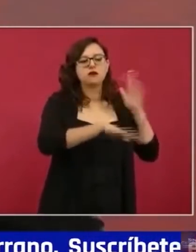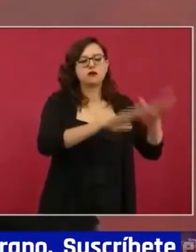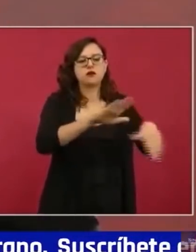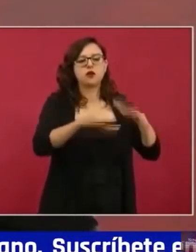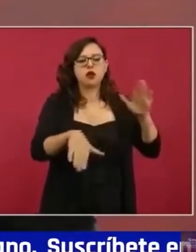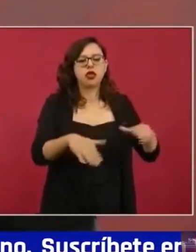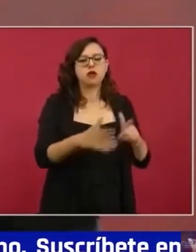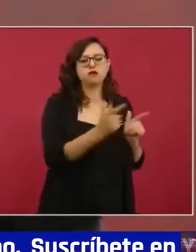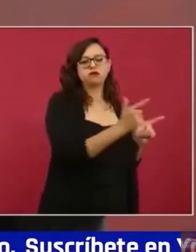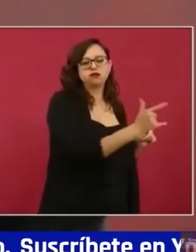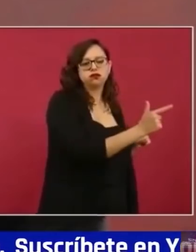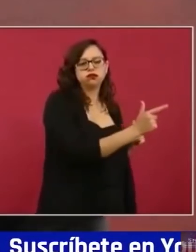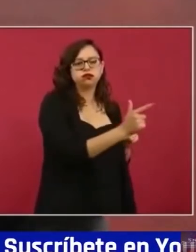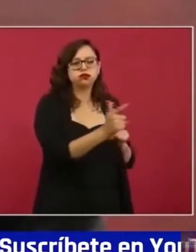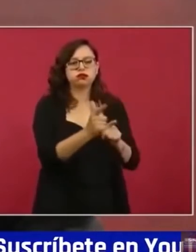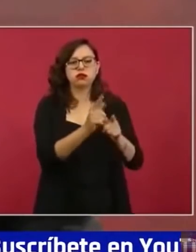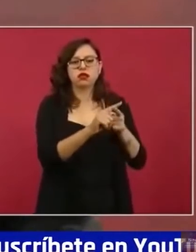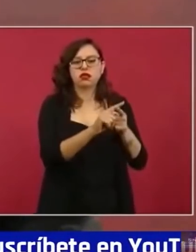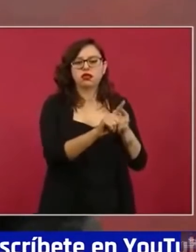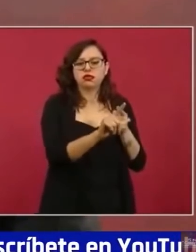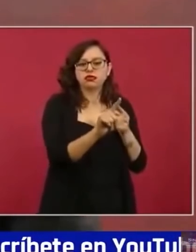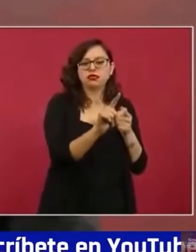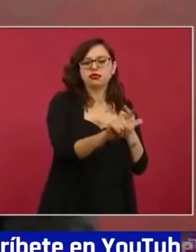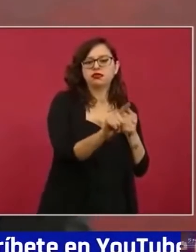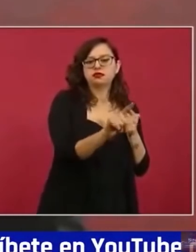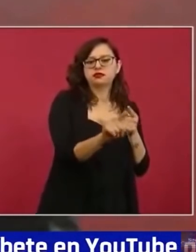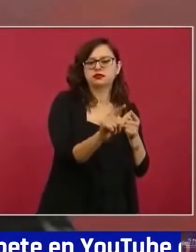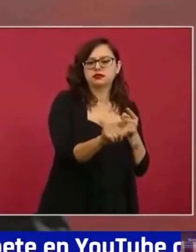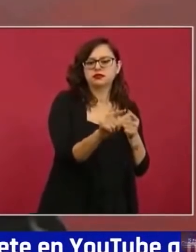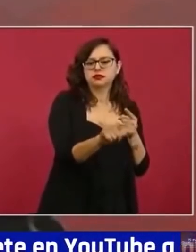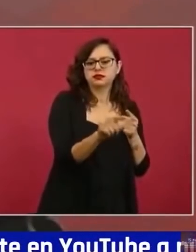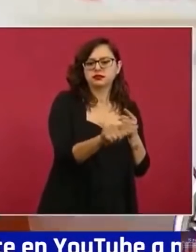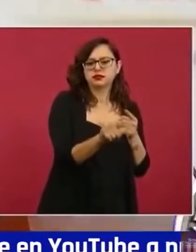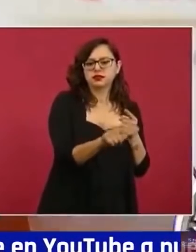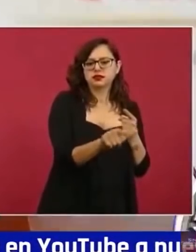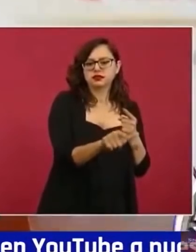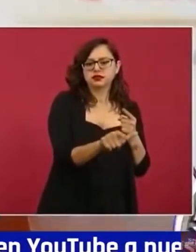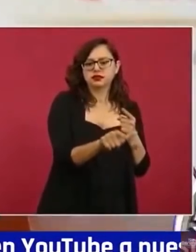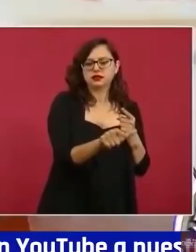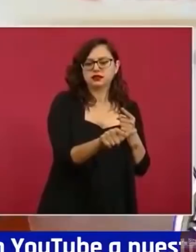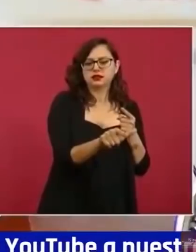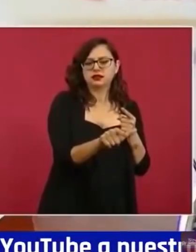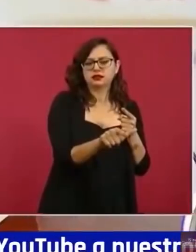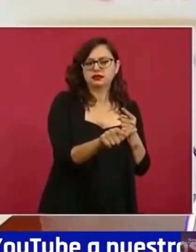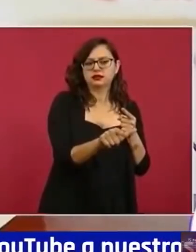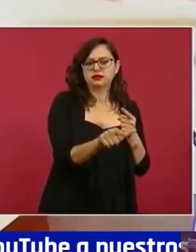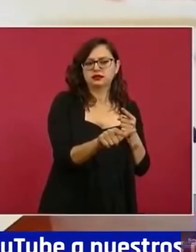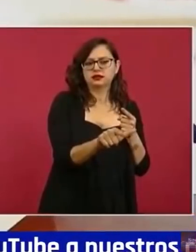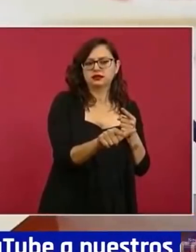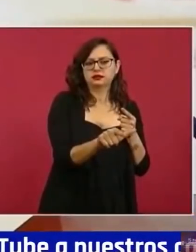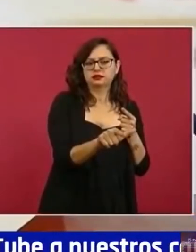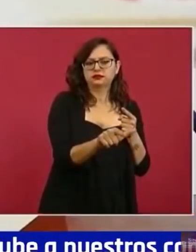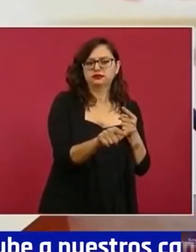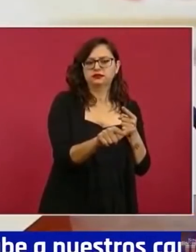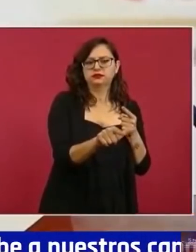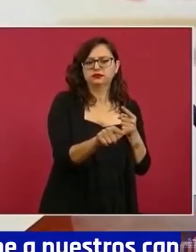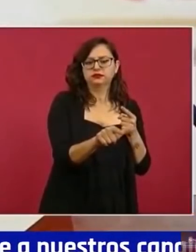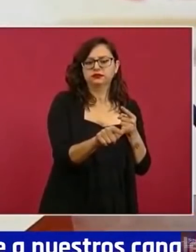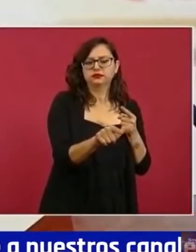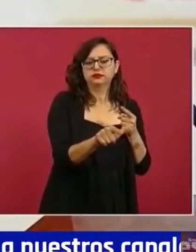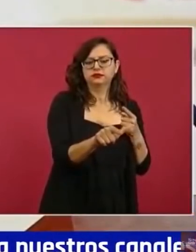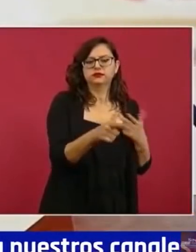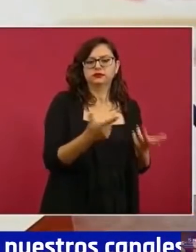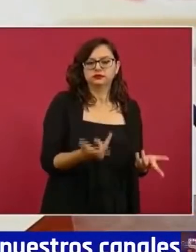de desmontar toda condición de violencia, tanto dentro del país como de la relación